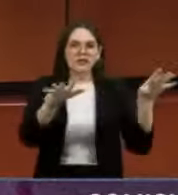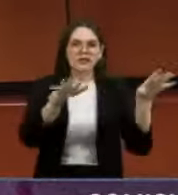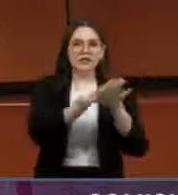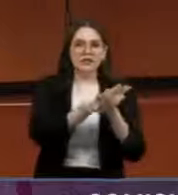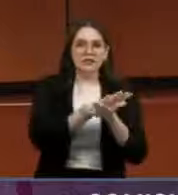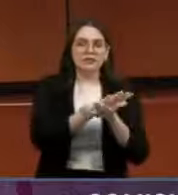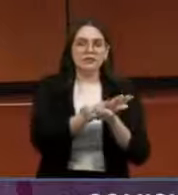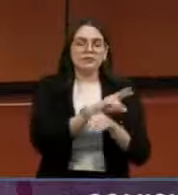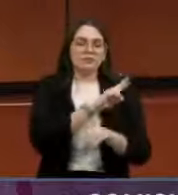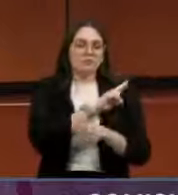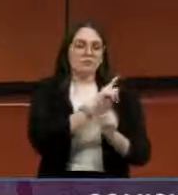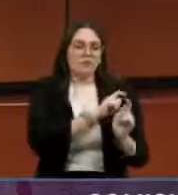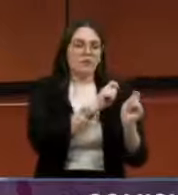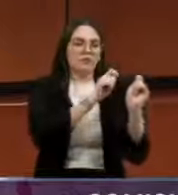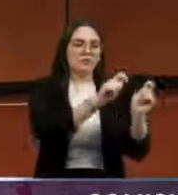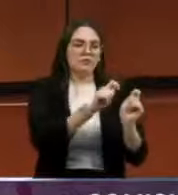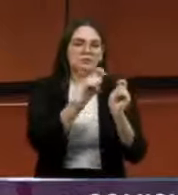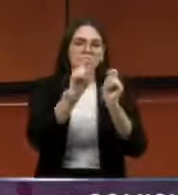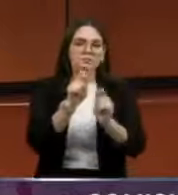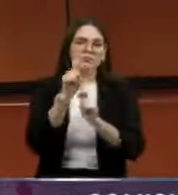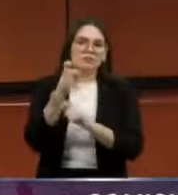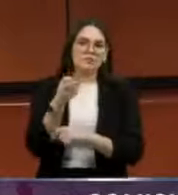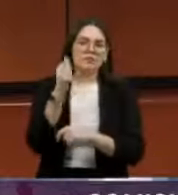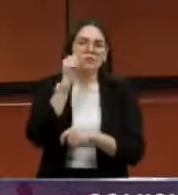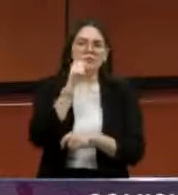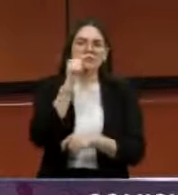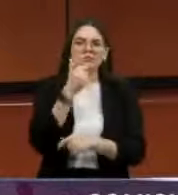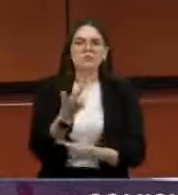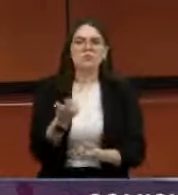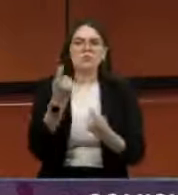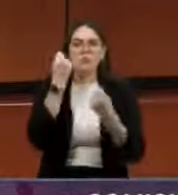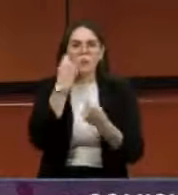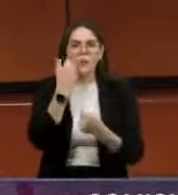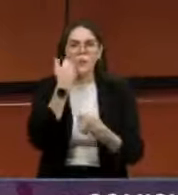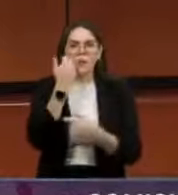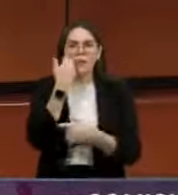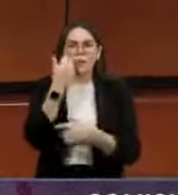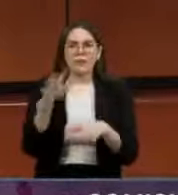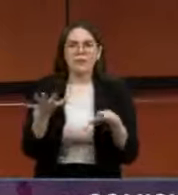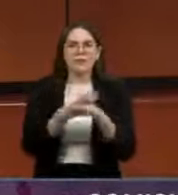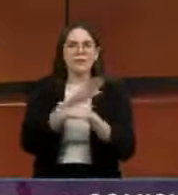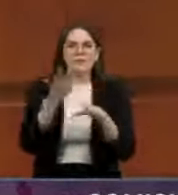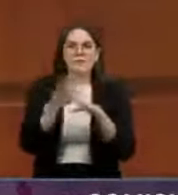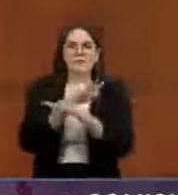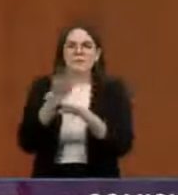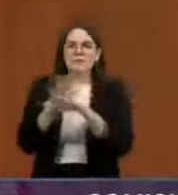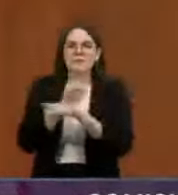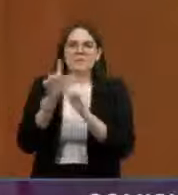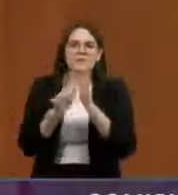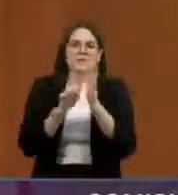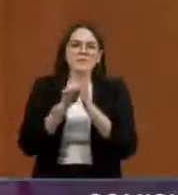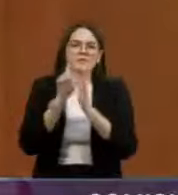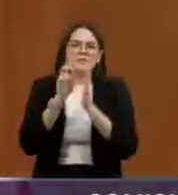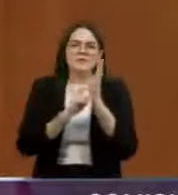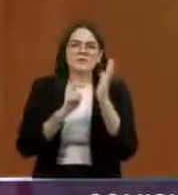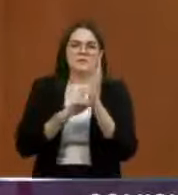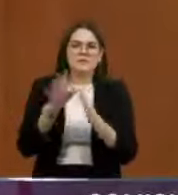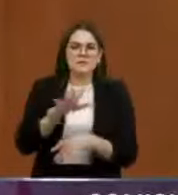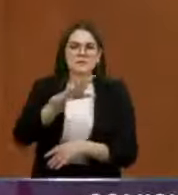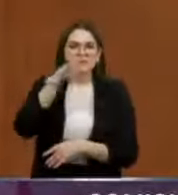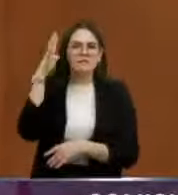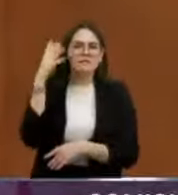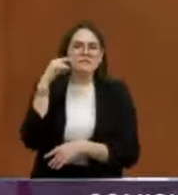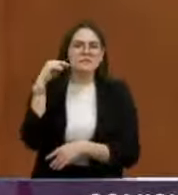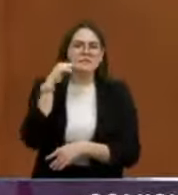que aprobaban indiscriminadamente y en tiempo récord. Por